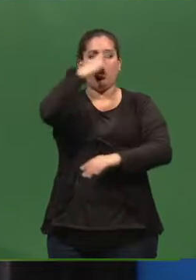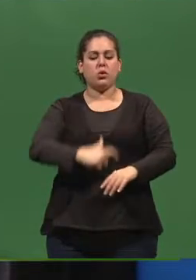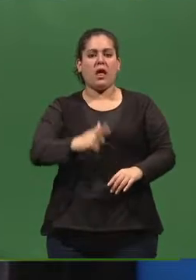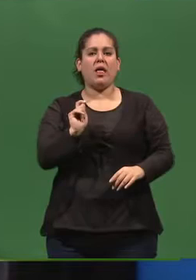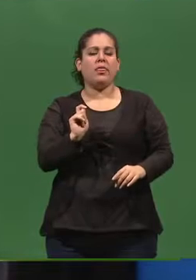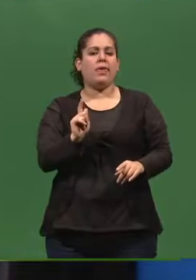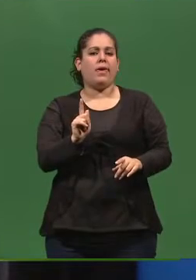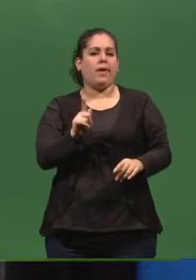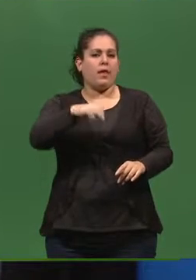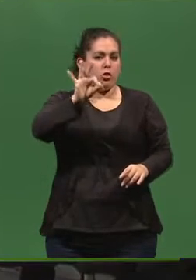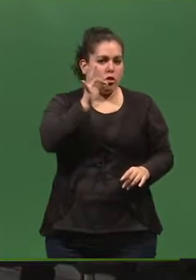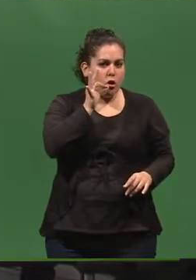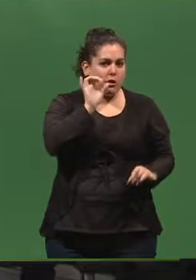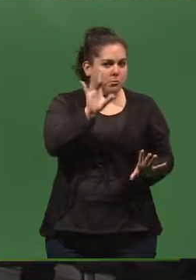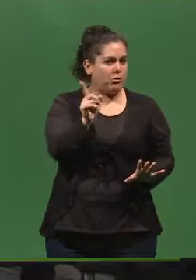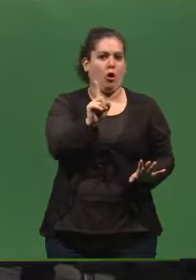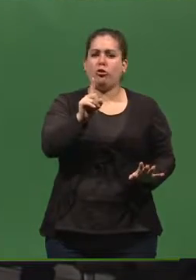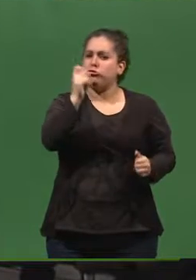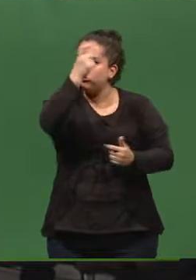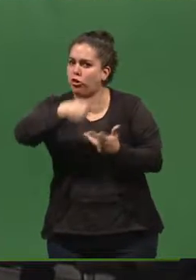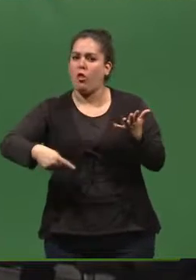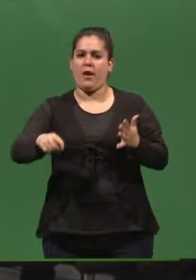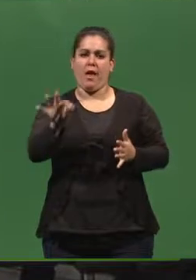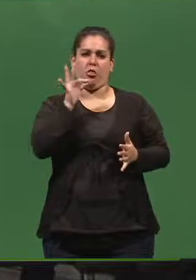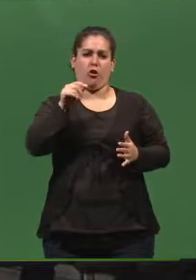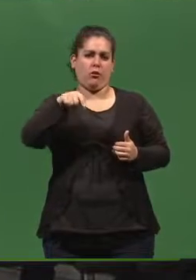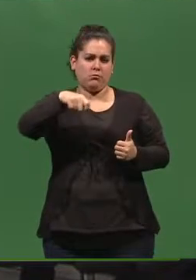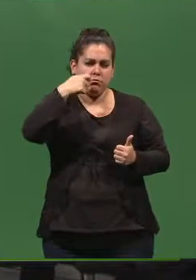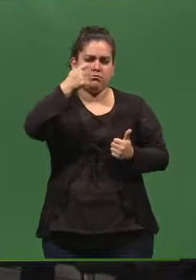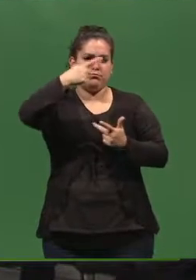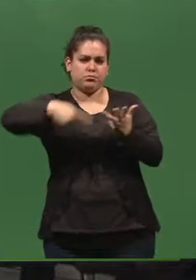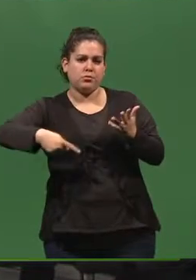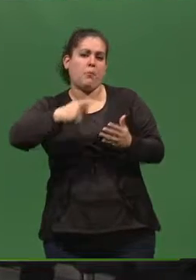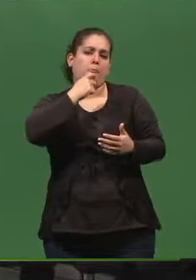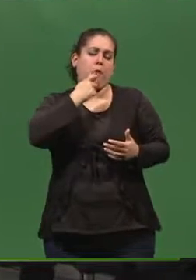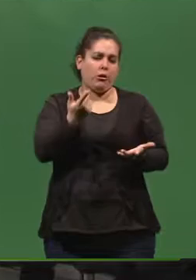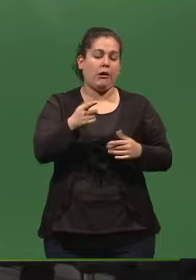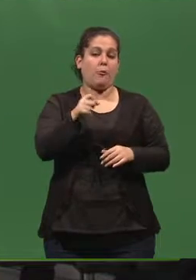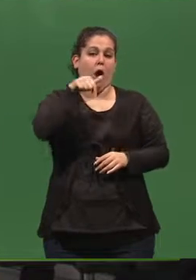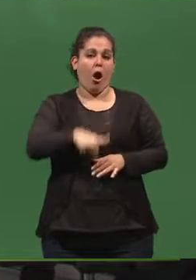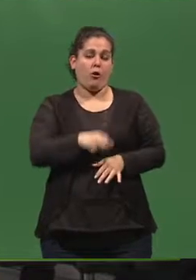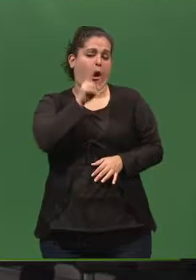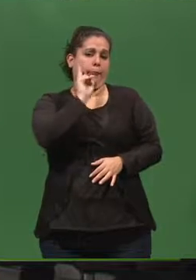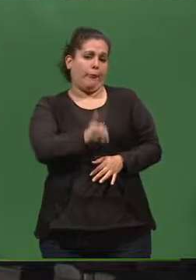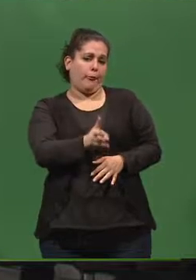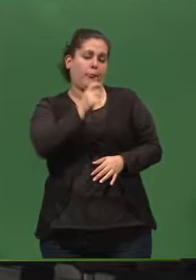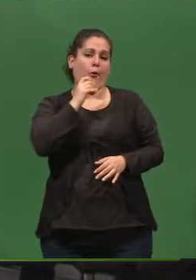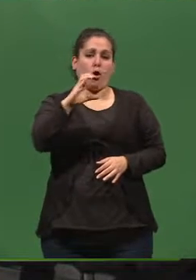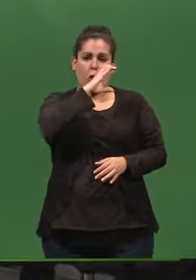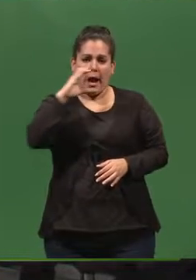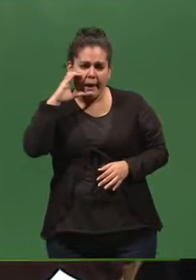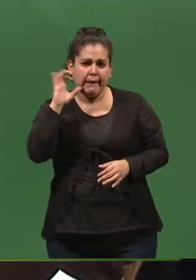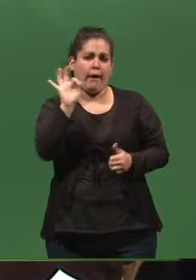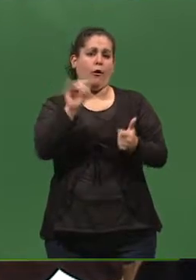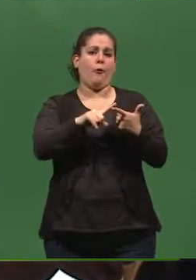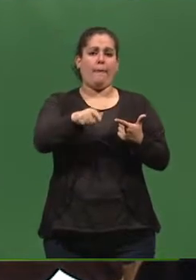para consumo personal, de todas las drogas. De todas las drogas. Eso significa que cualquier consumidor de una sustancia X que está prohibida en la actualidad, puede ser cocaína,